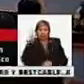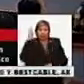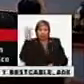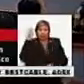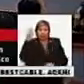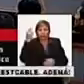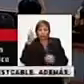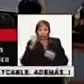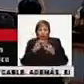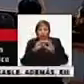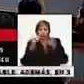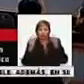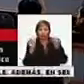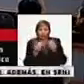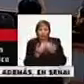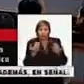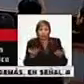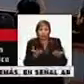de la República.